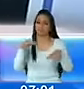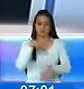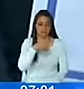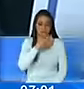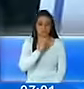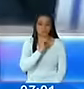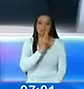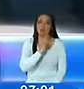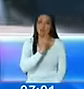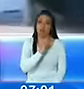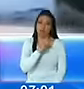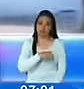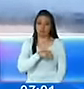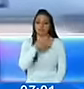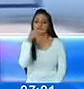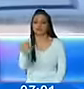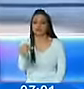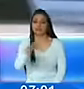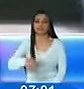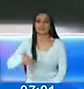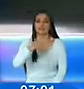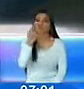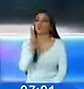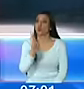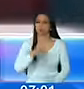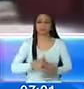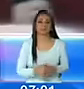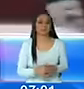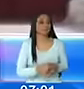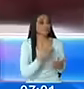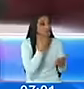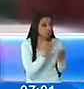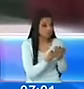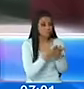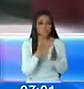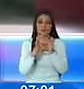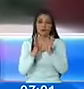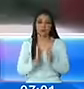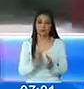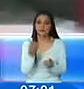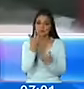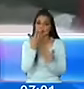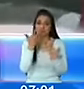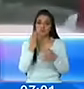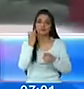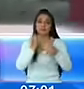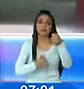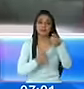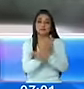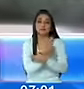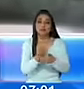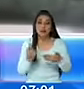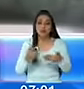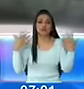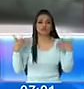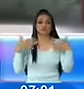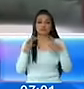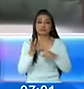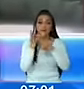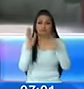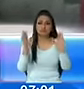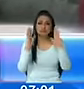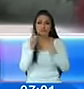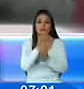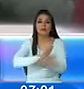hacia el sur. Perfecto, muchas gracias. Y ahí escuchamos entonces, amigos televidentes, compañeros en estudios, este fin de semana prestar atención para estos